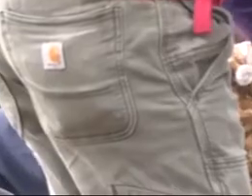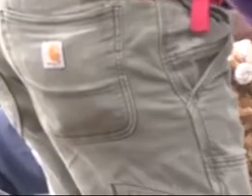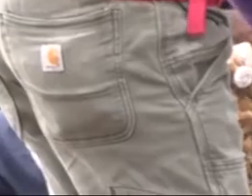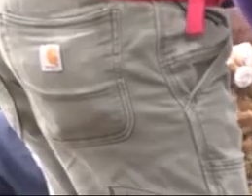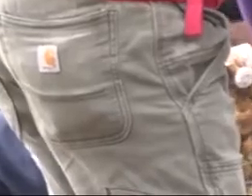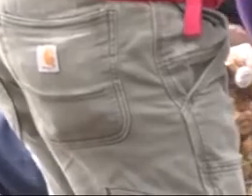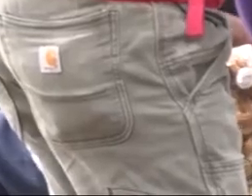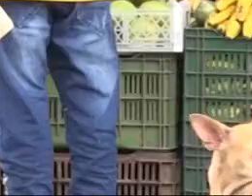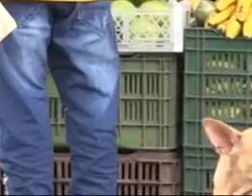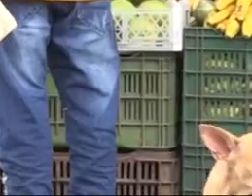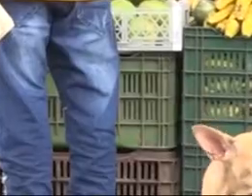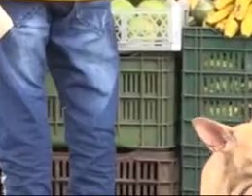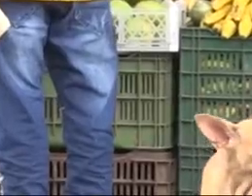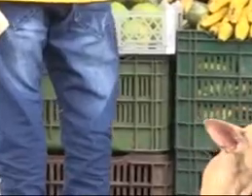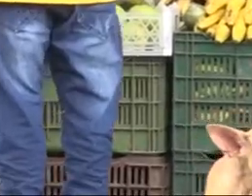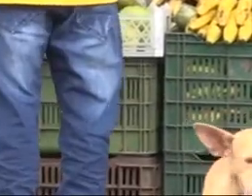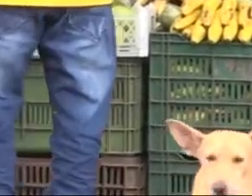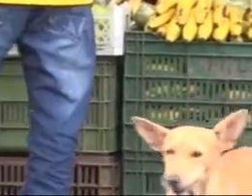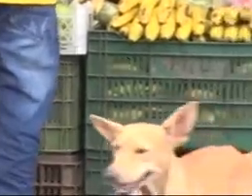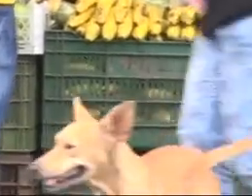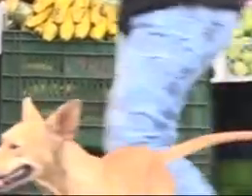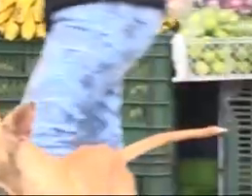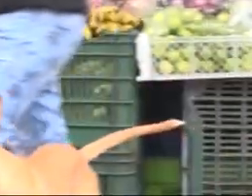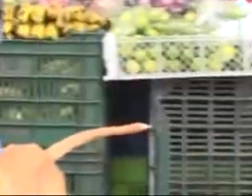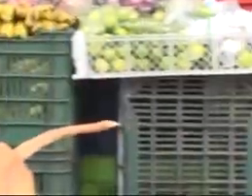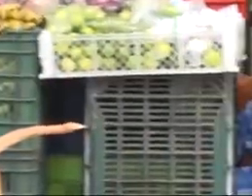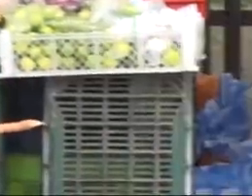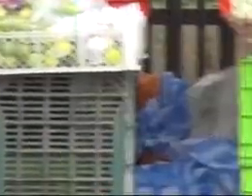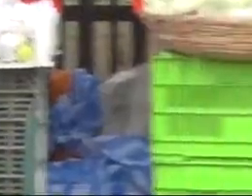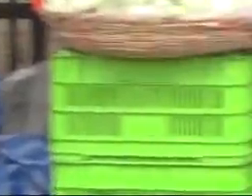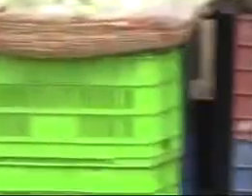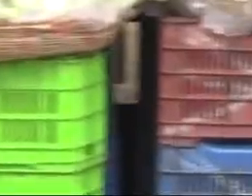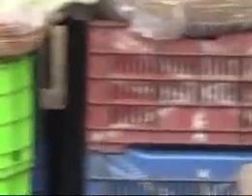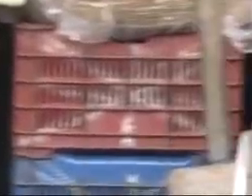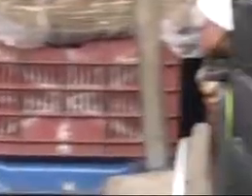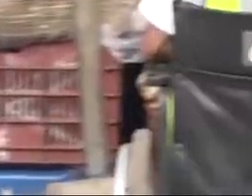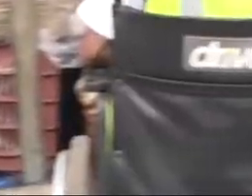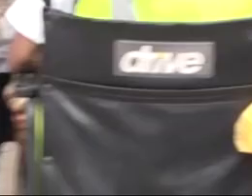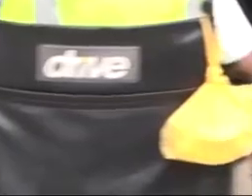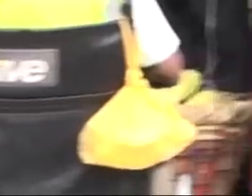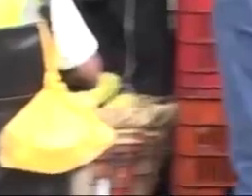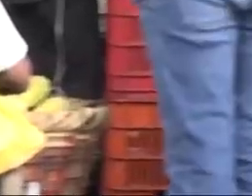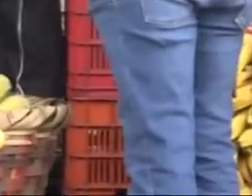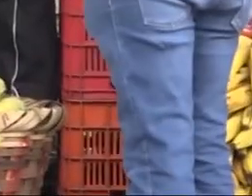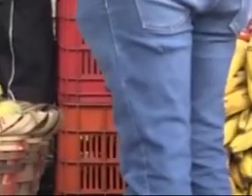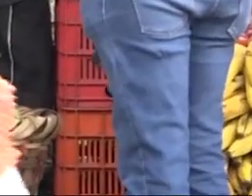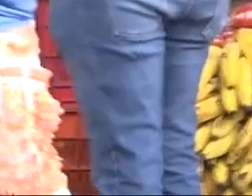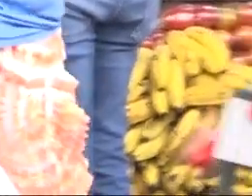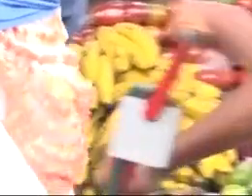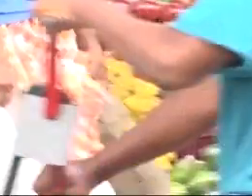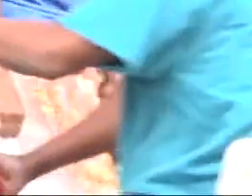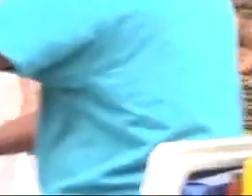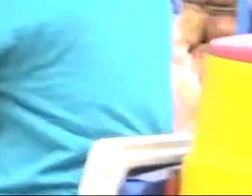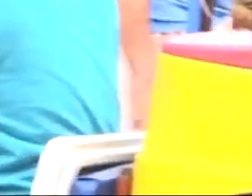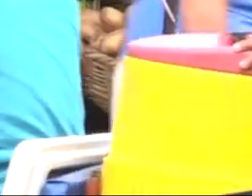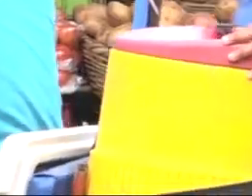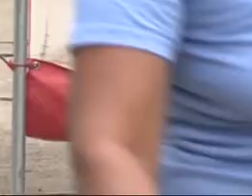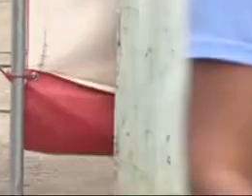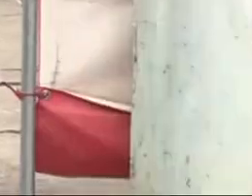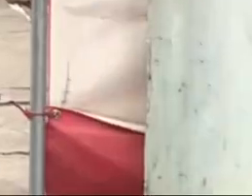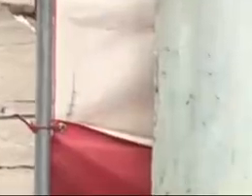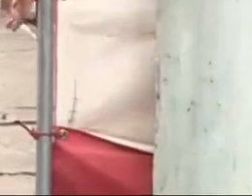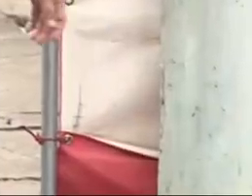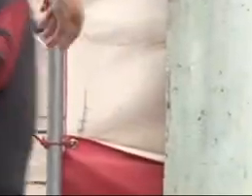lista de medicamentos con un programa especial para atender a los pacientes, ¿verdad?, para evitar que pasen al